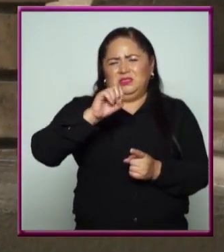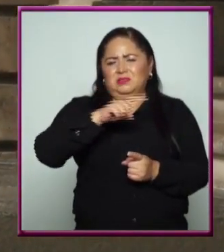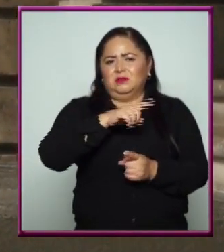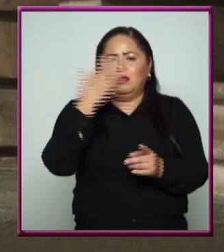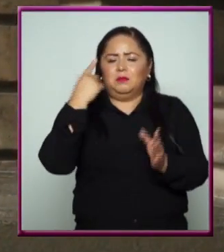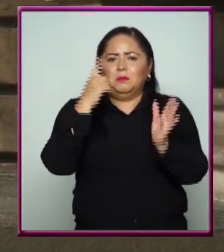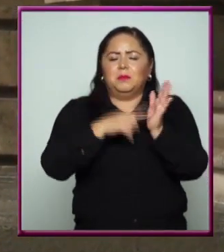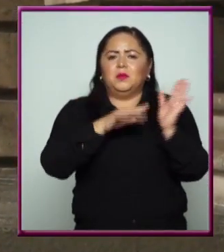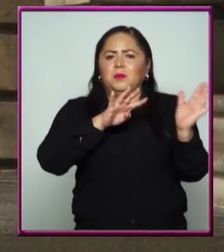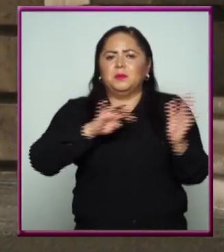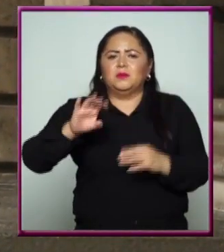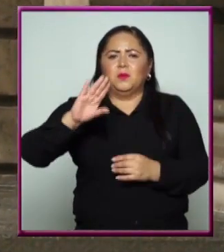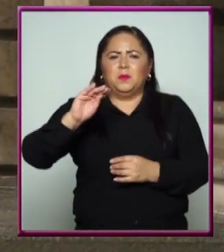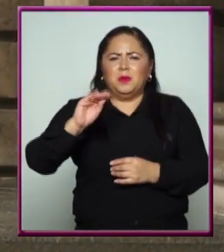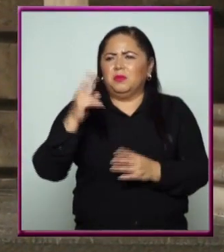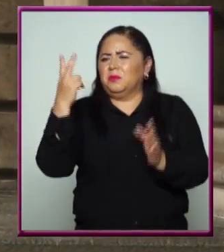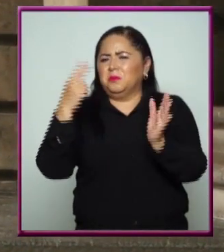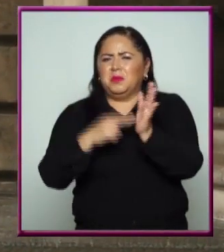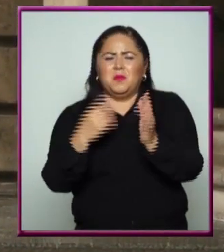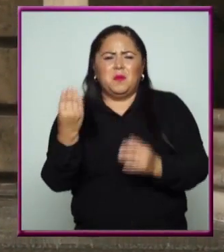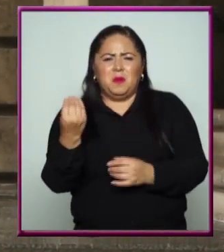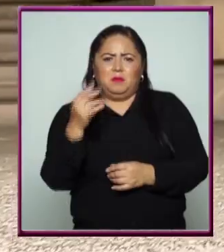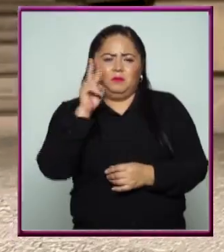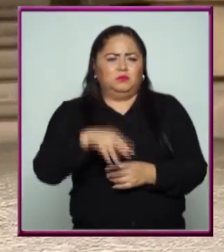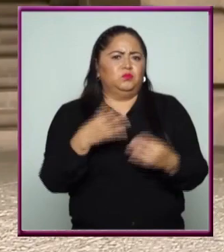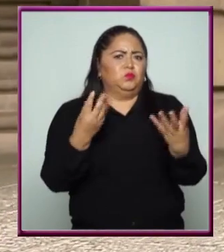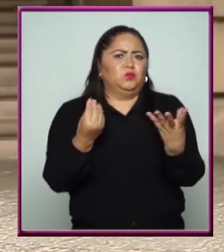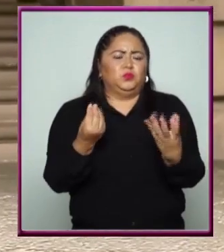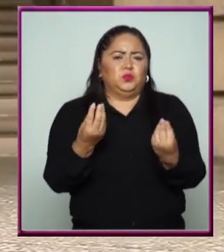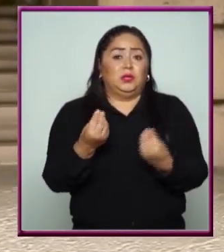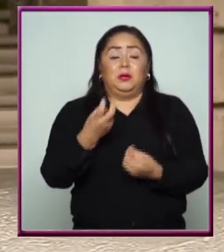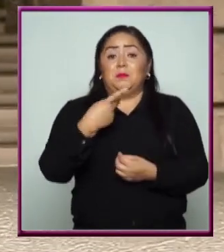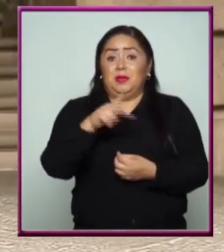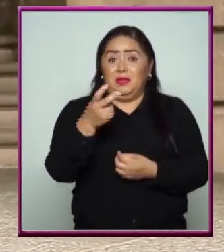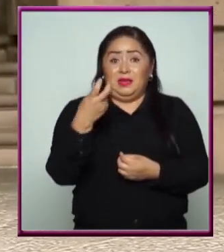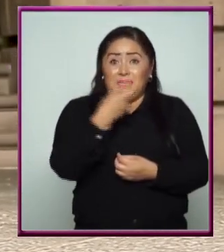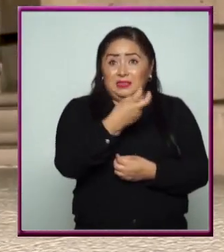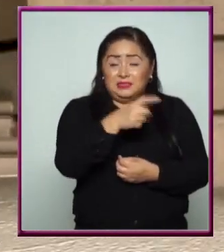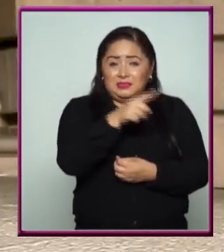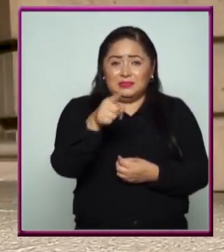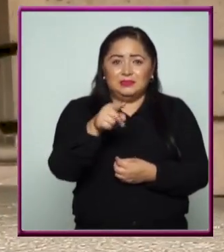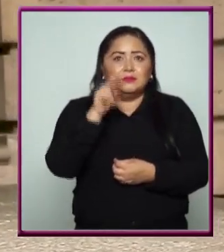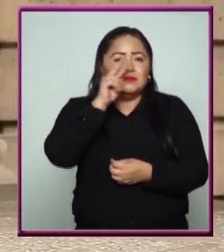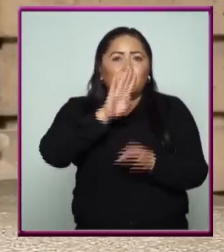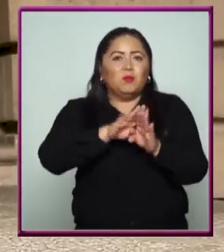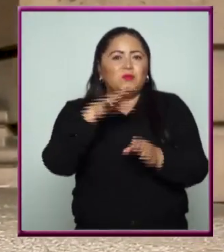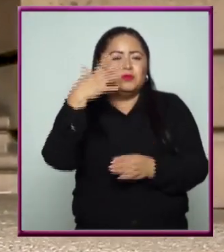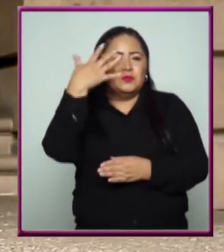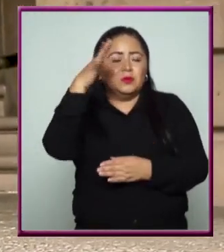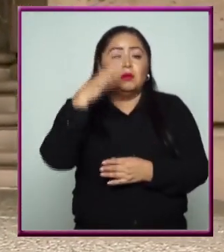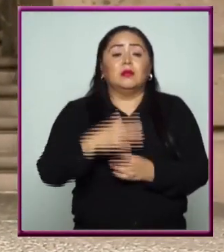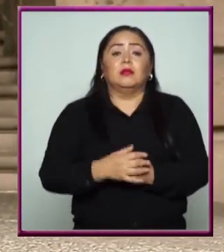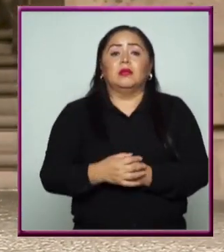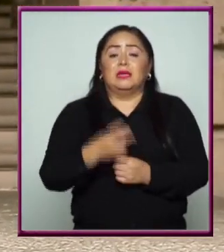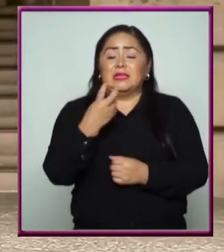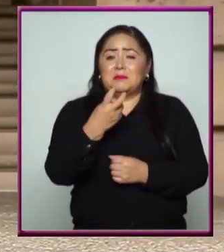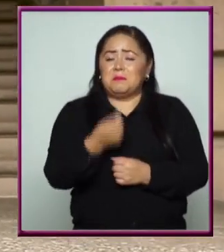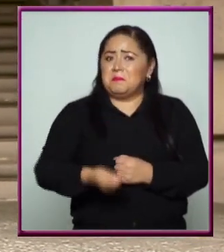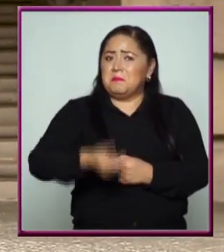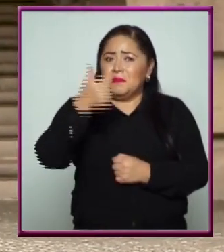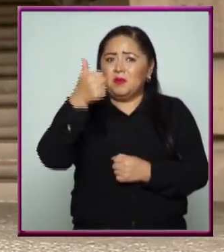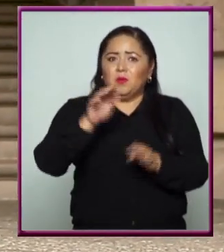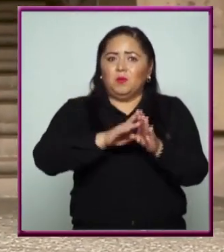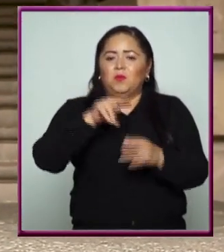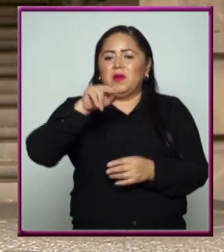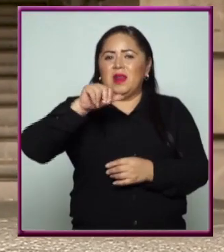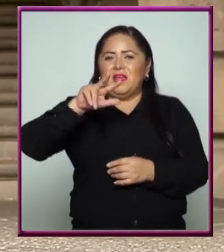de 1990 a 2009, muchas, pero esta está a punto de besar el Sol. O sea, esta es la primera vez que una